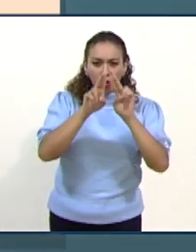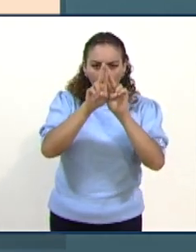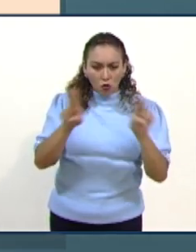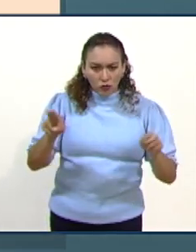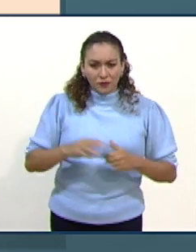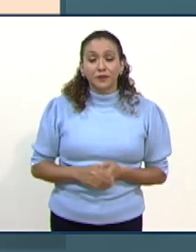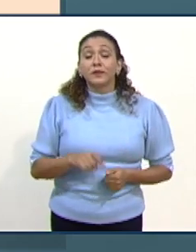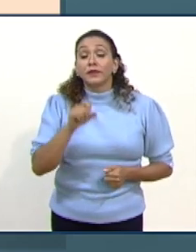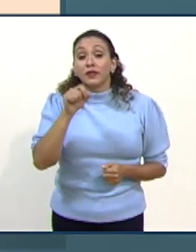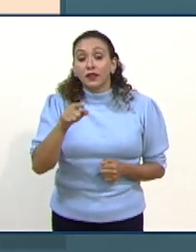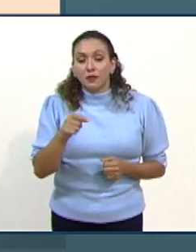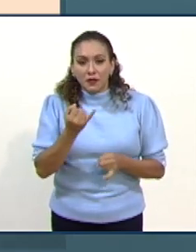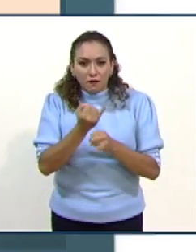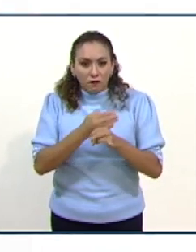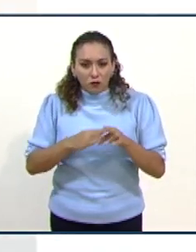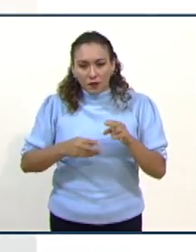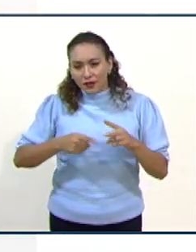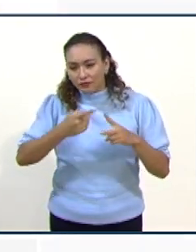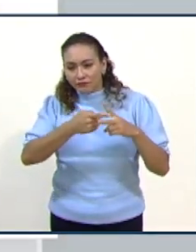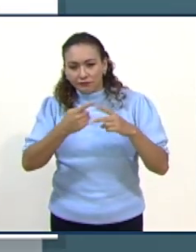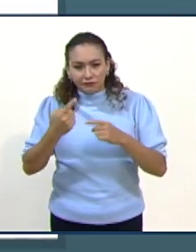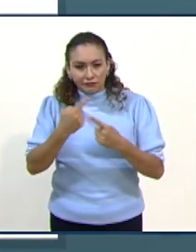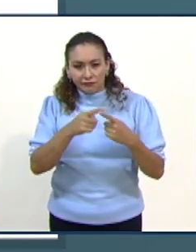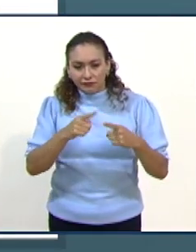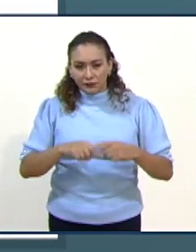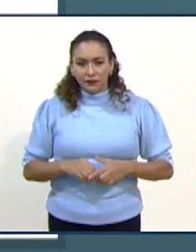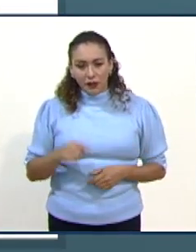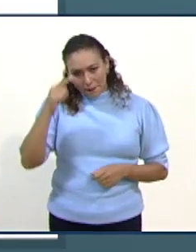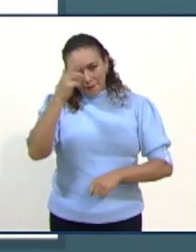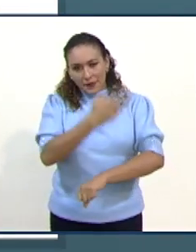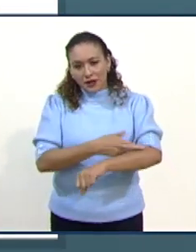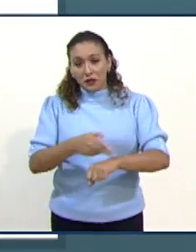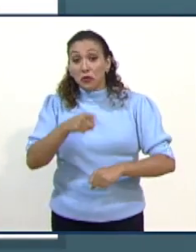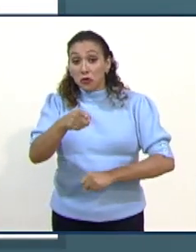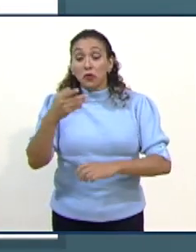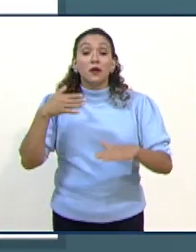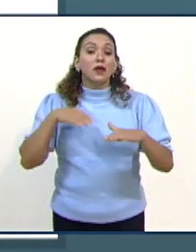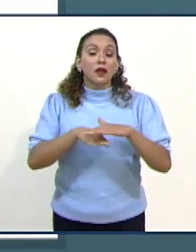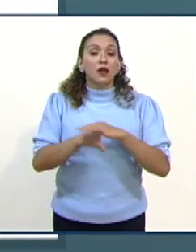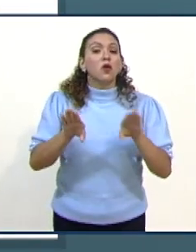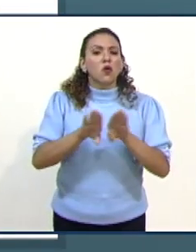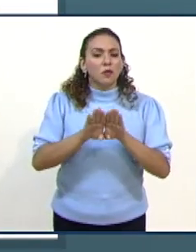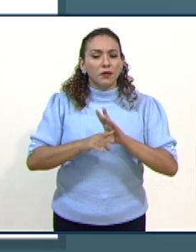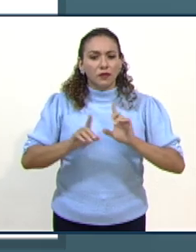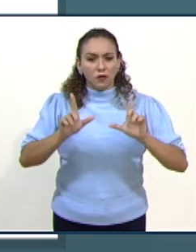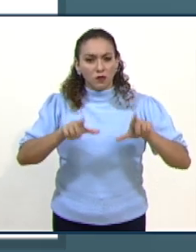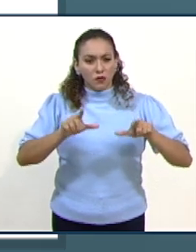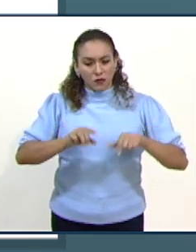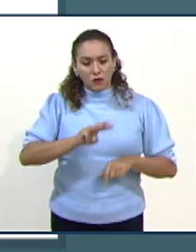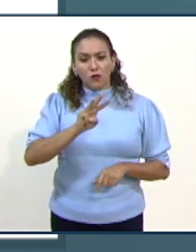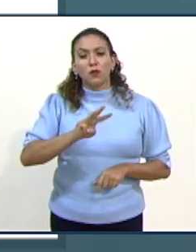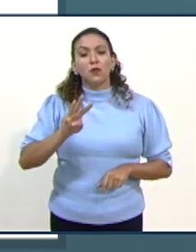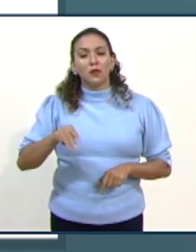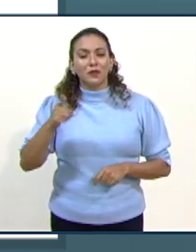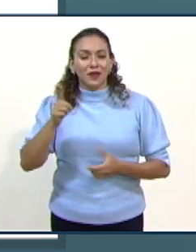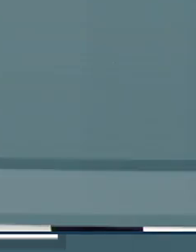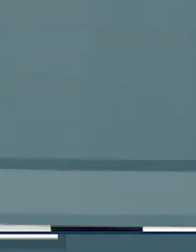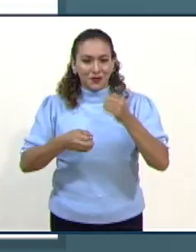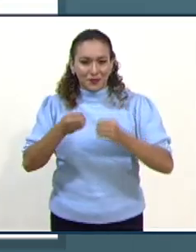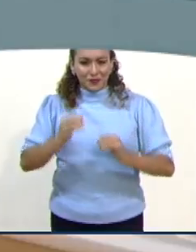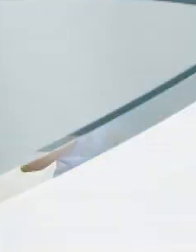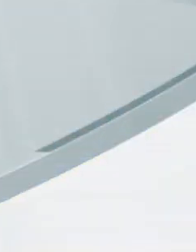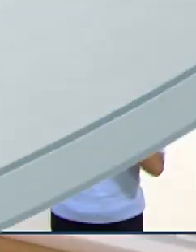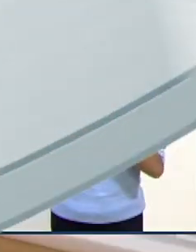informes temáticos de los procedimientos especiales. Puede acceder a ellos desde el sitio web de la Suprema Corte.